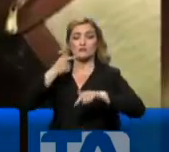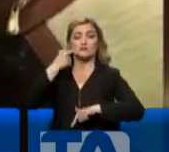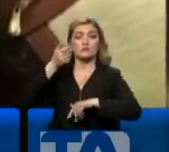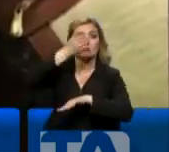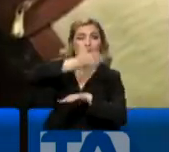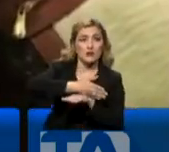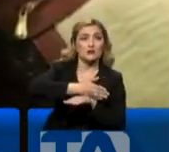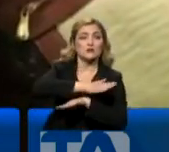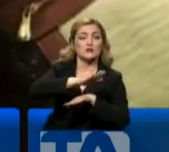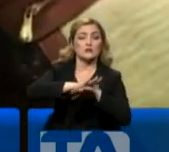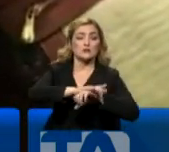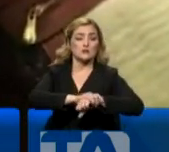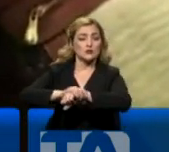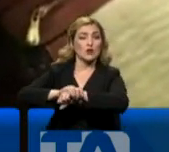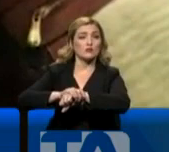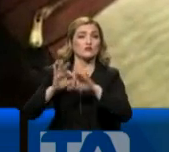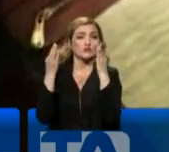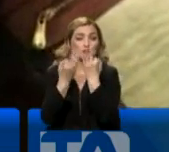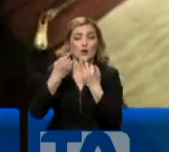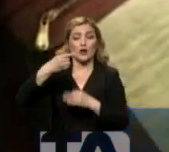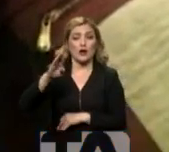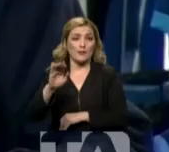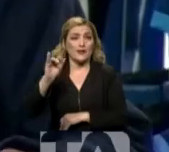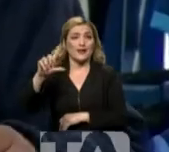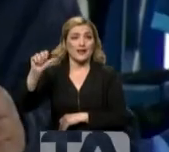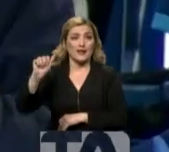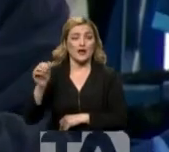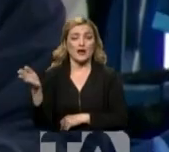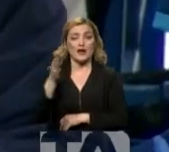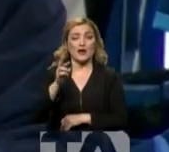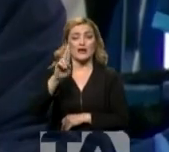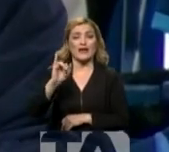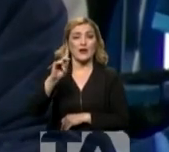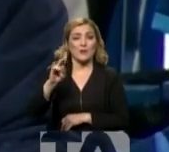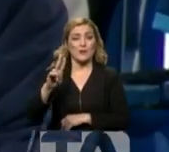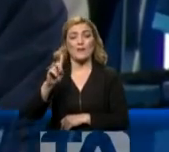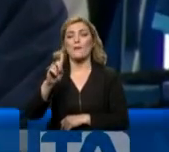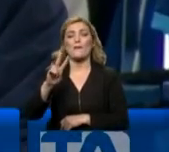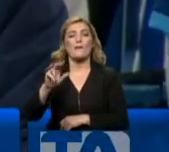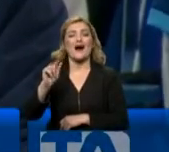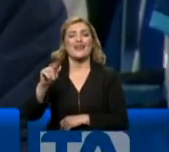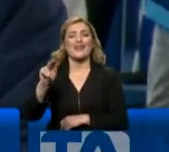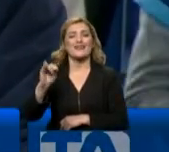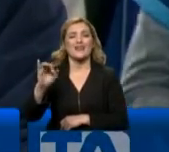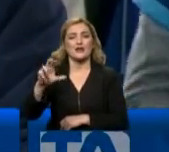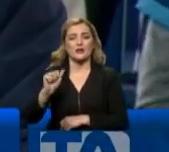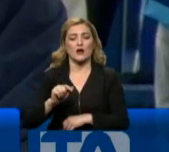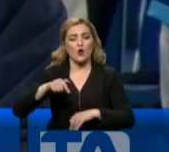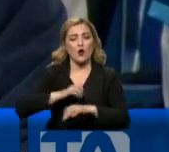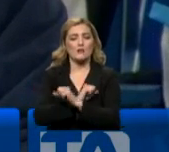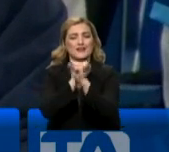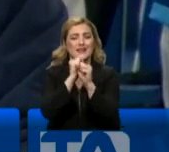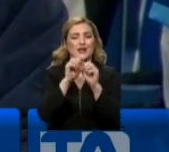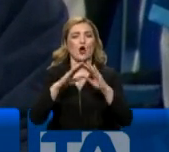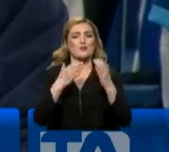justo antes de referirse a la detención del familiar de Gabriela Rivadeneira. Hoy por la mañana, la unidad de análisis